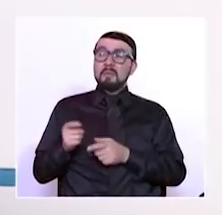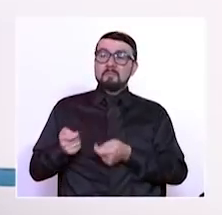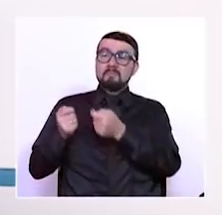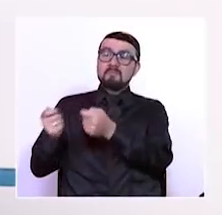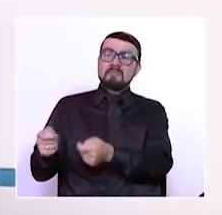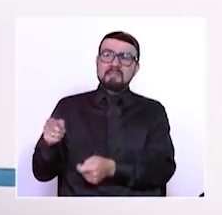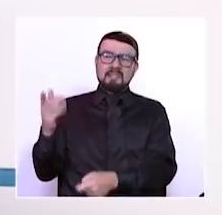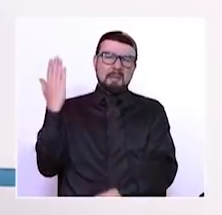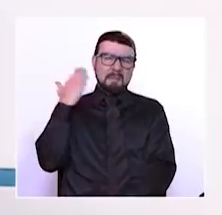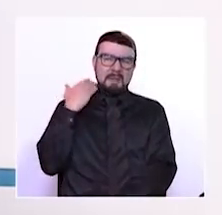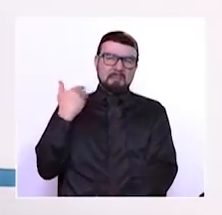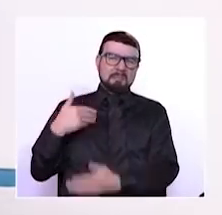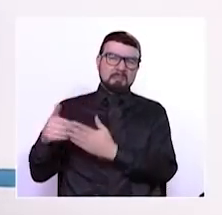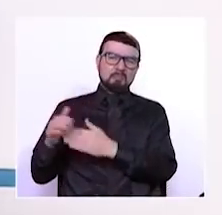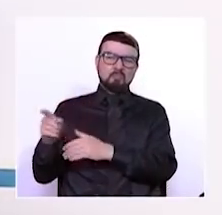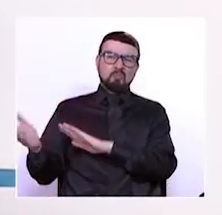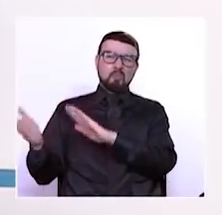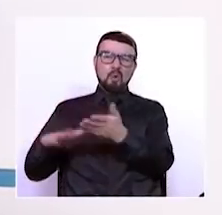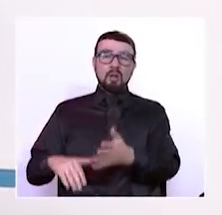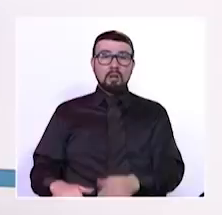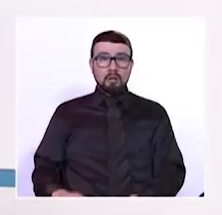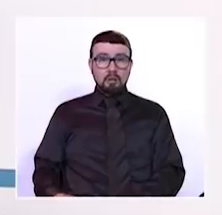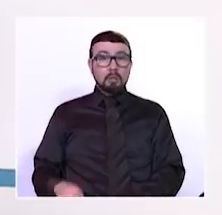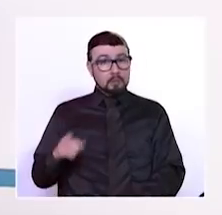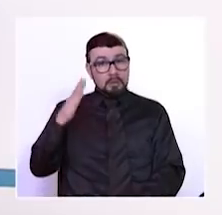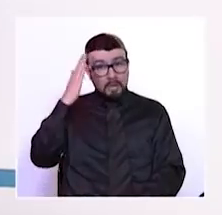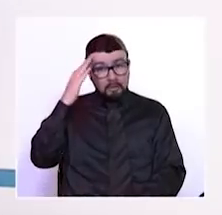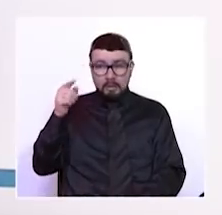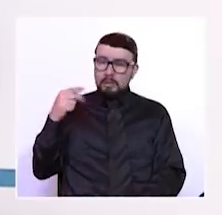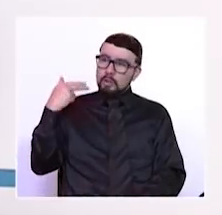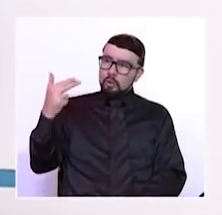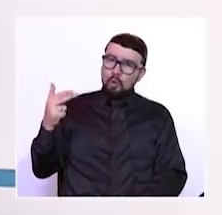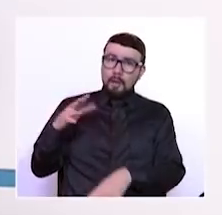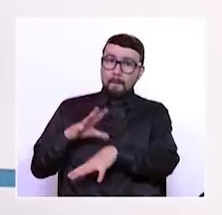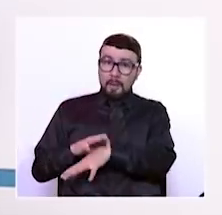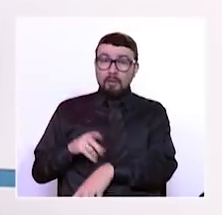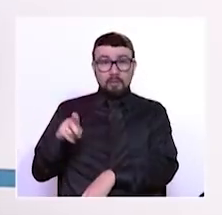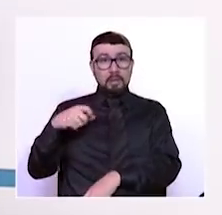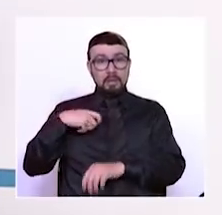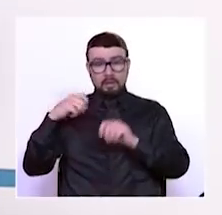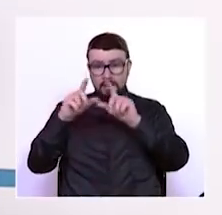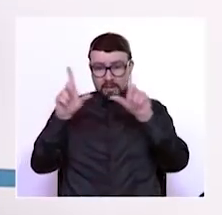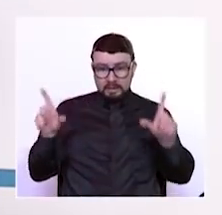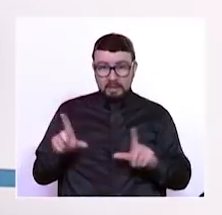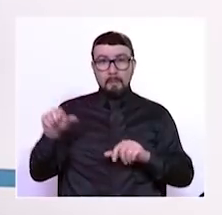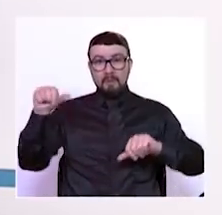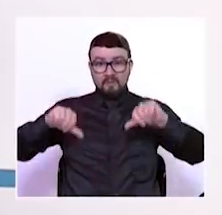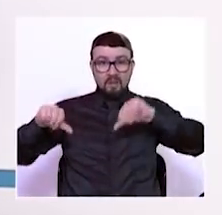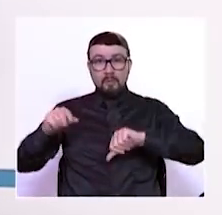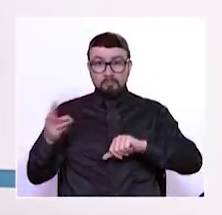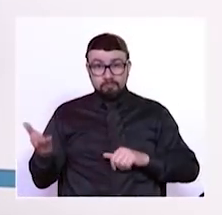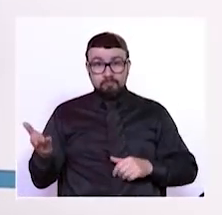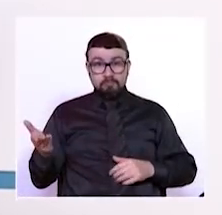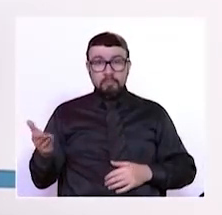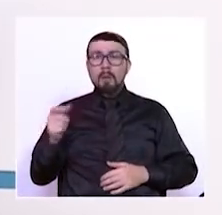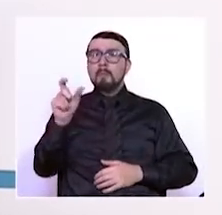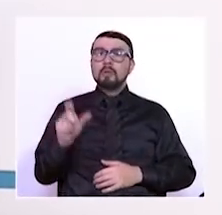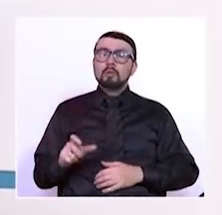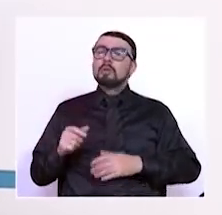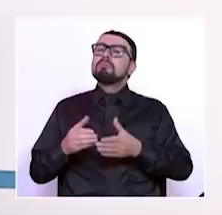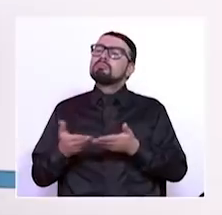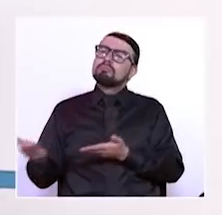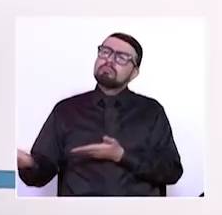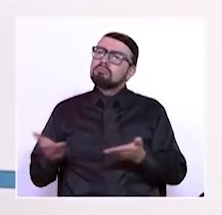era. Tenía una historia clínica. Tenían exámenes de laboratorio, la persona que estaba en la vitrina es